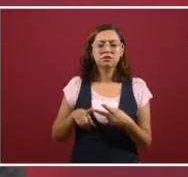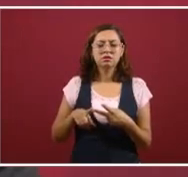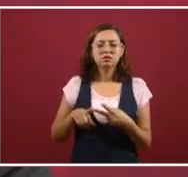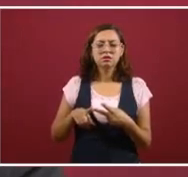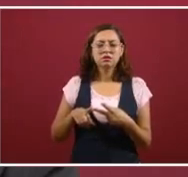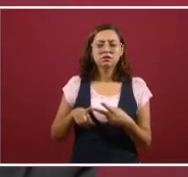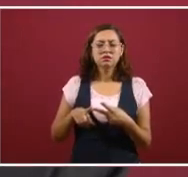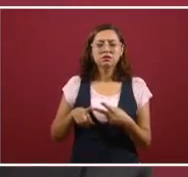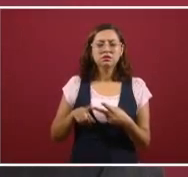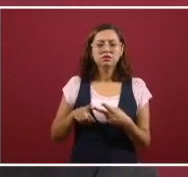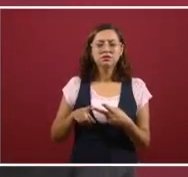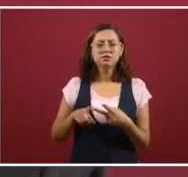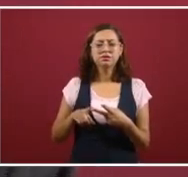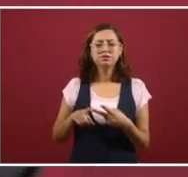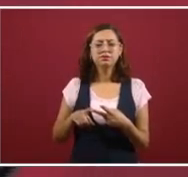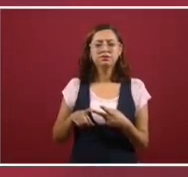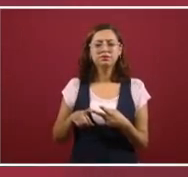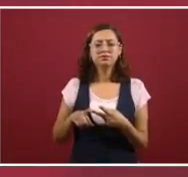el hecho de que